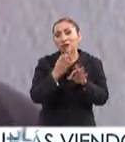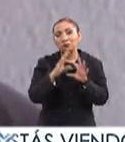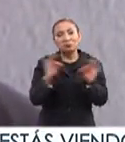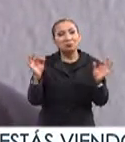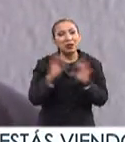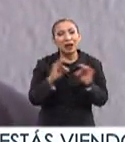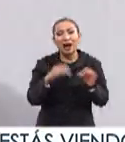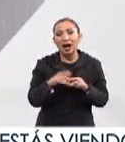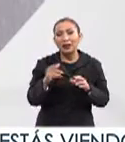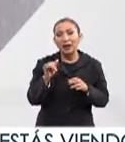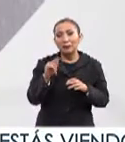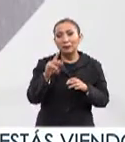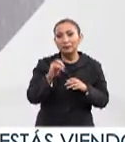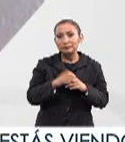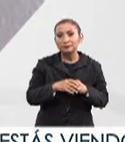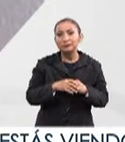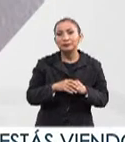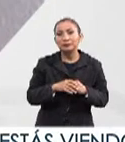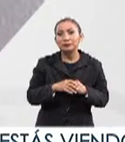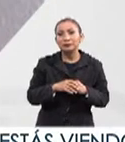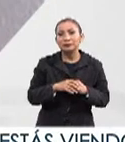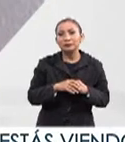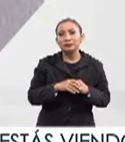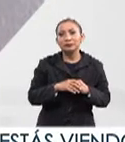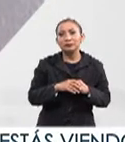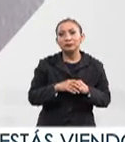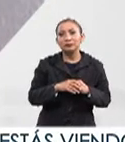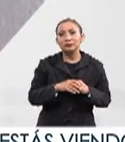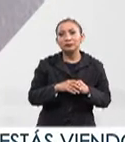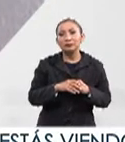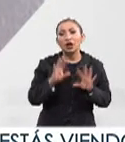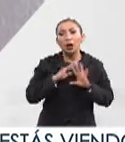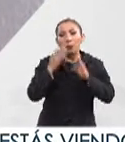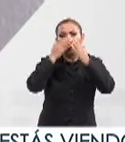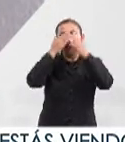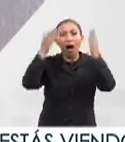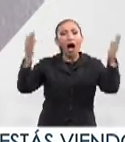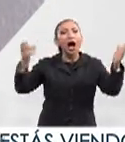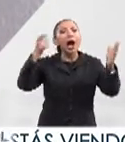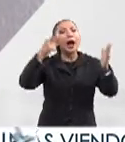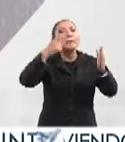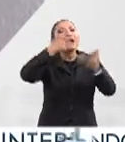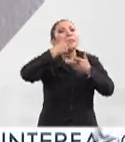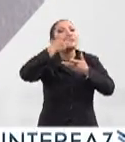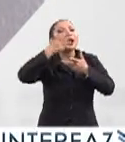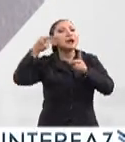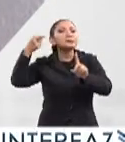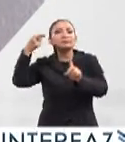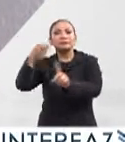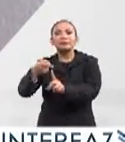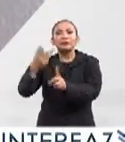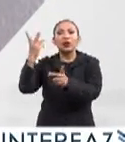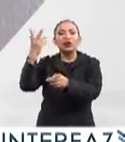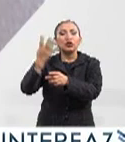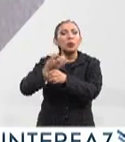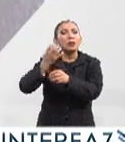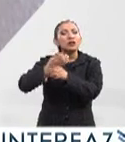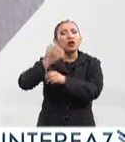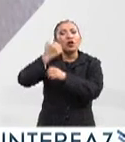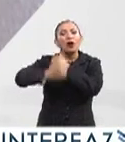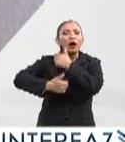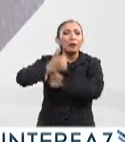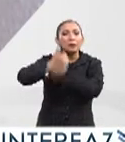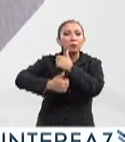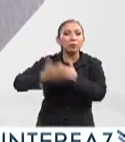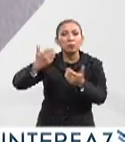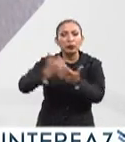explicar, Alberto, pues nos da un preámbulo precisamente para ahora hablar sobre este 9º Campeonato Nacional